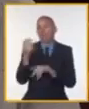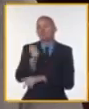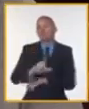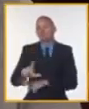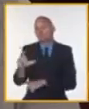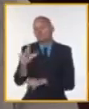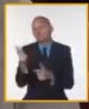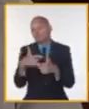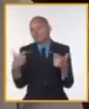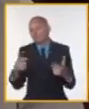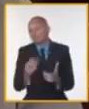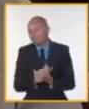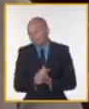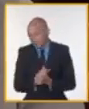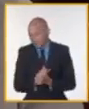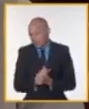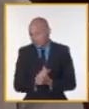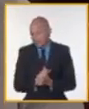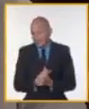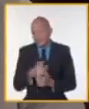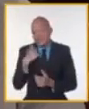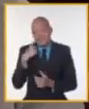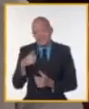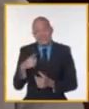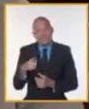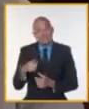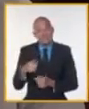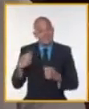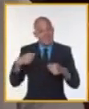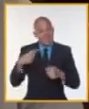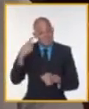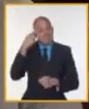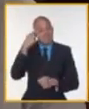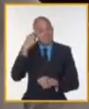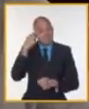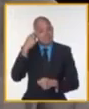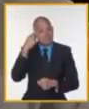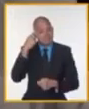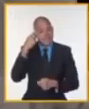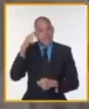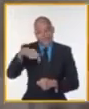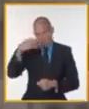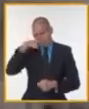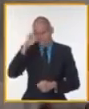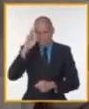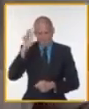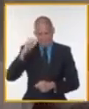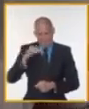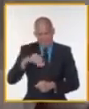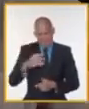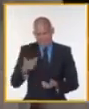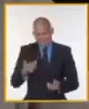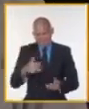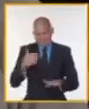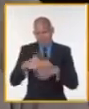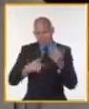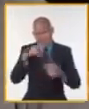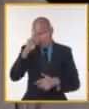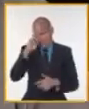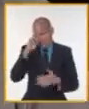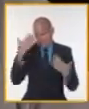de los problemas objetivos y subjetivos que tenemos en el problema de la salud. Nosotros estamos enfrentando una dinámica demográfica